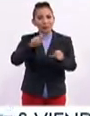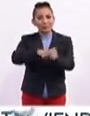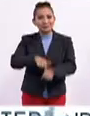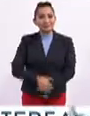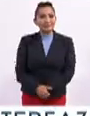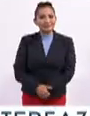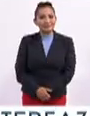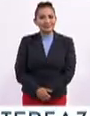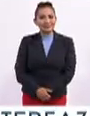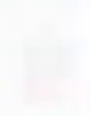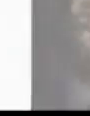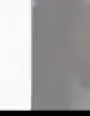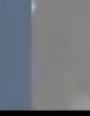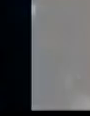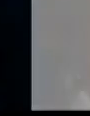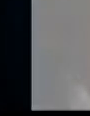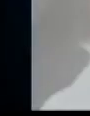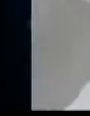sociedad.